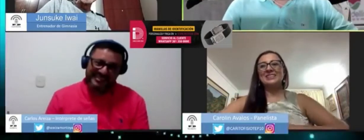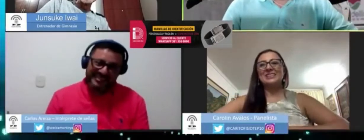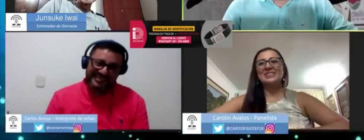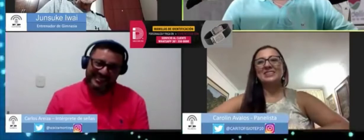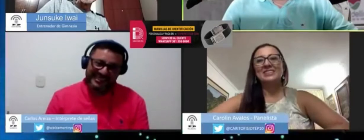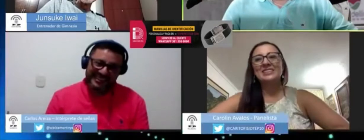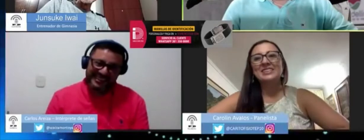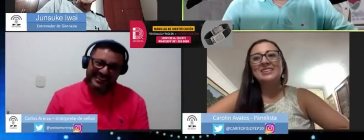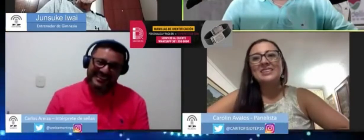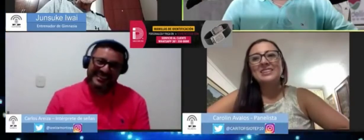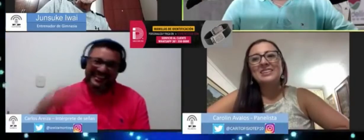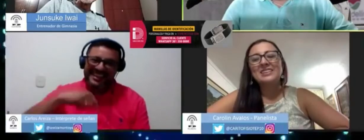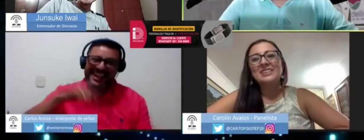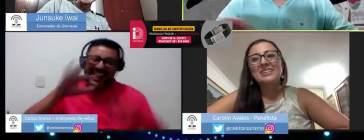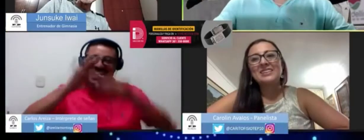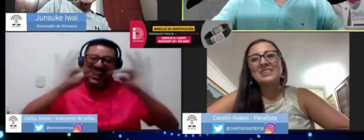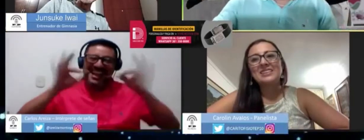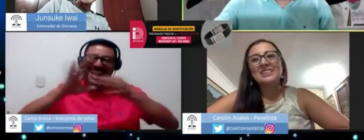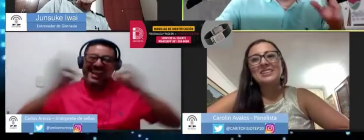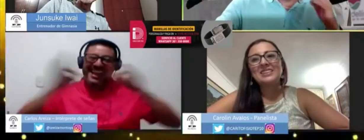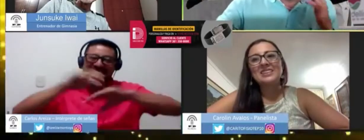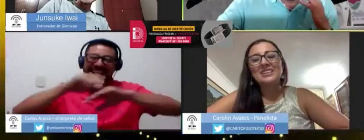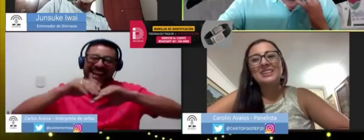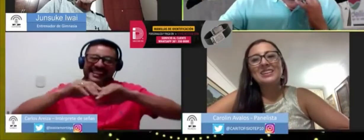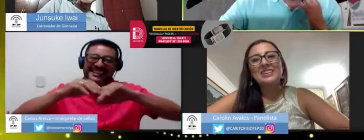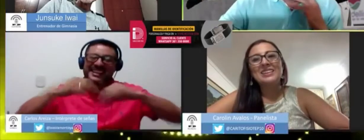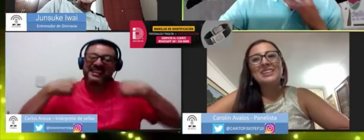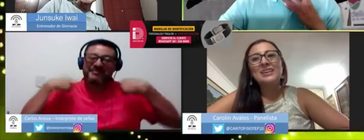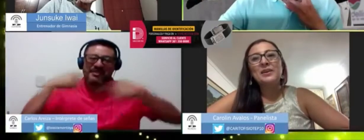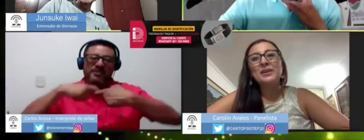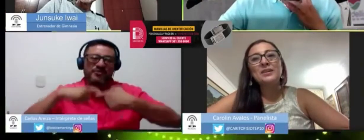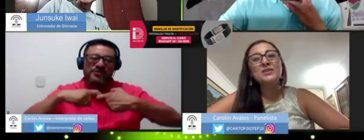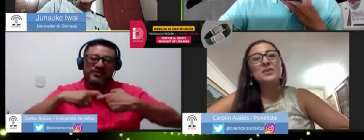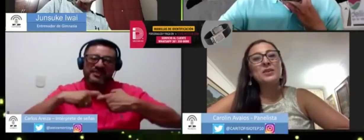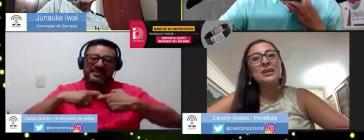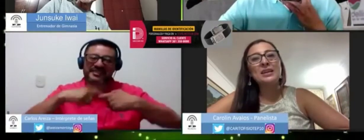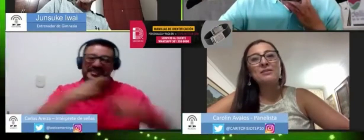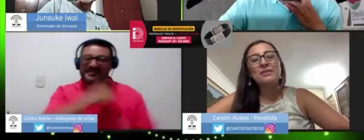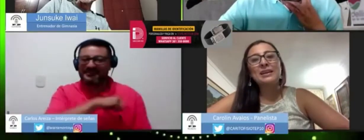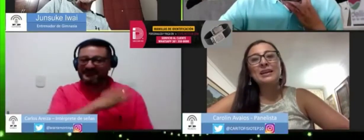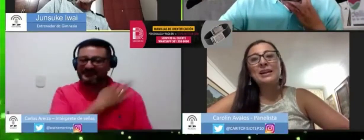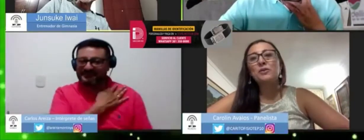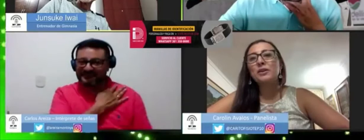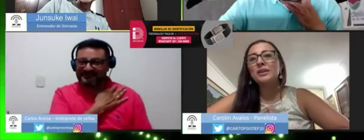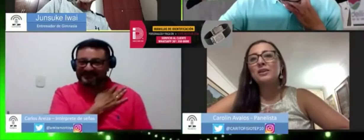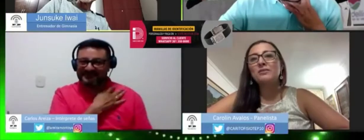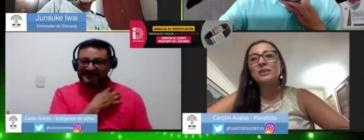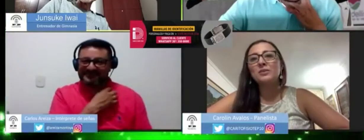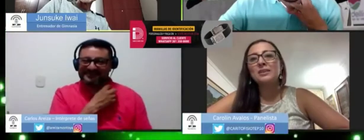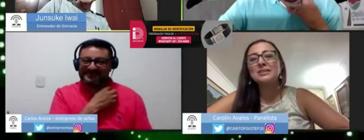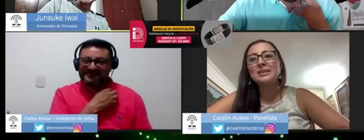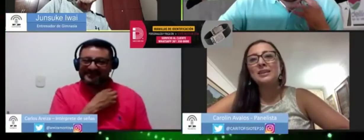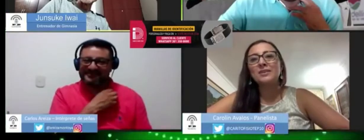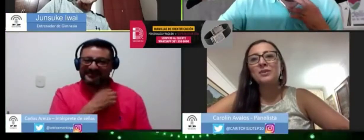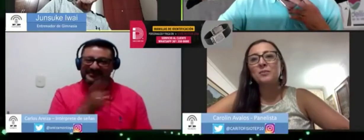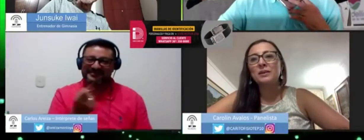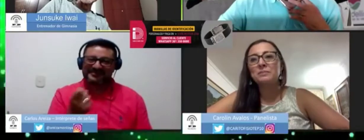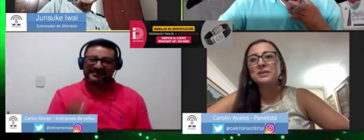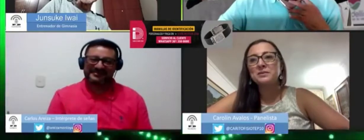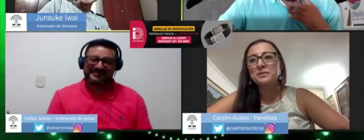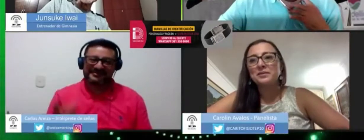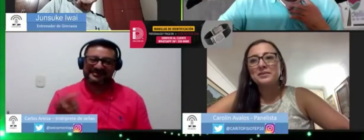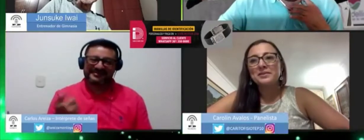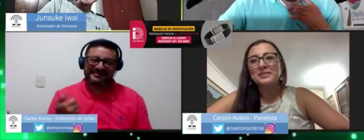de refranes. ¿Ya se ha aprendido algunos o no? Ahorita nos dijo el de que a Jorgito le faltó el centavito para el